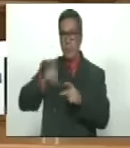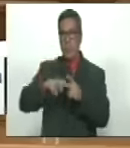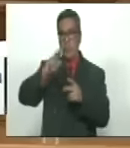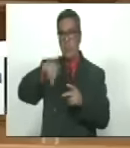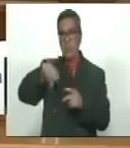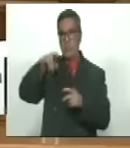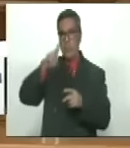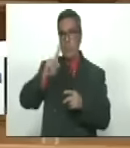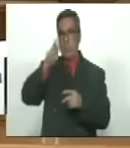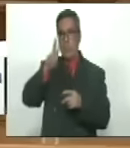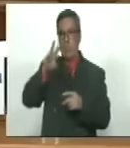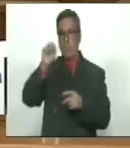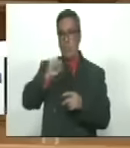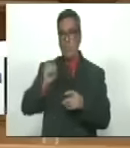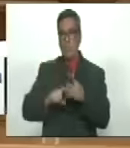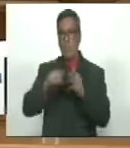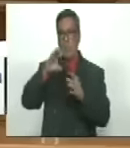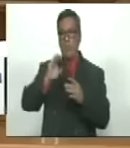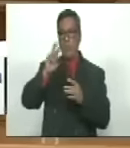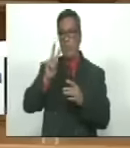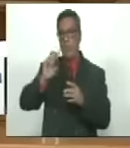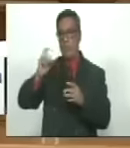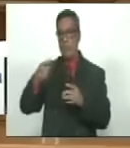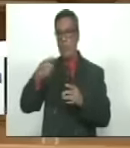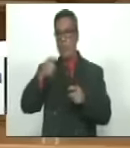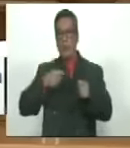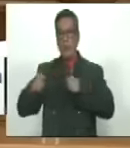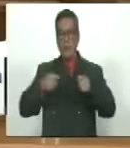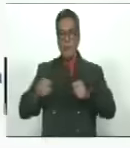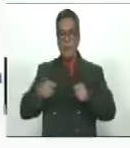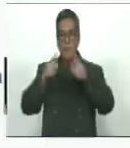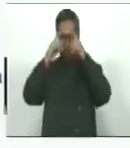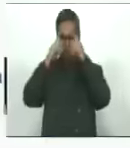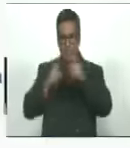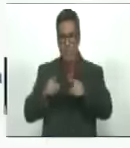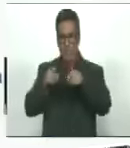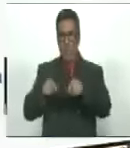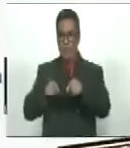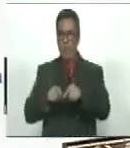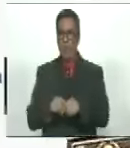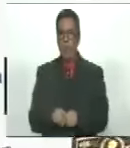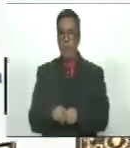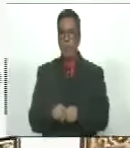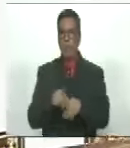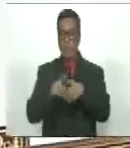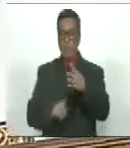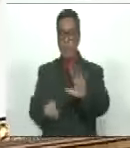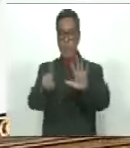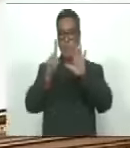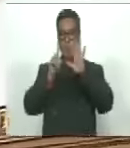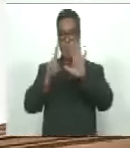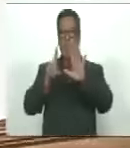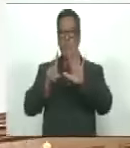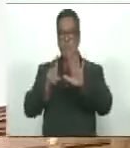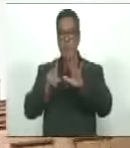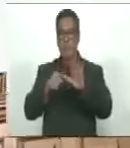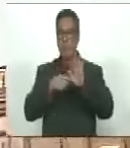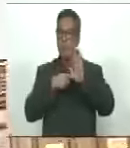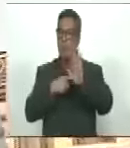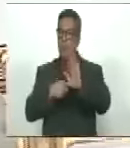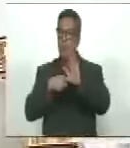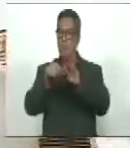pues, y CBG Esequibo, acciones concretas. En sexto lugar, se